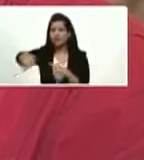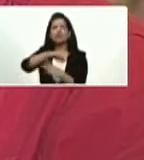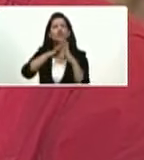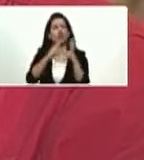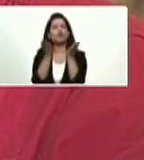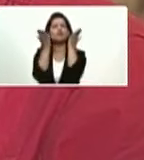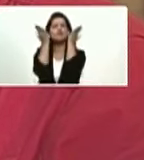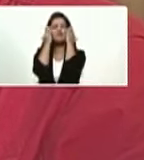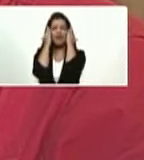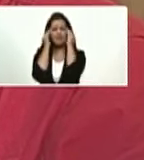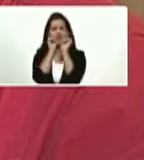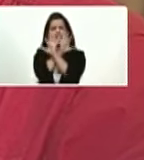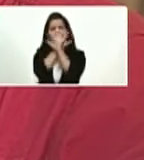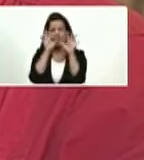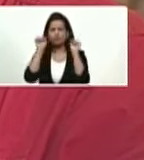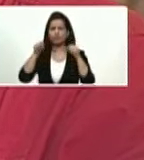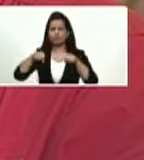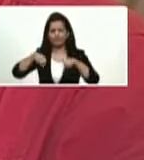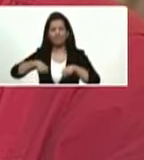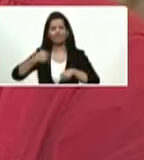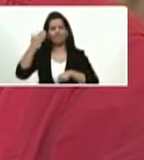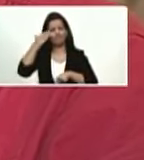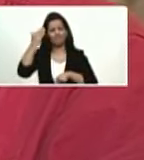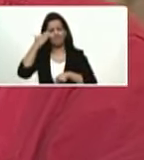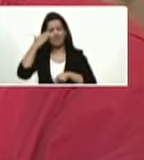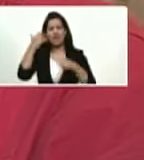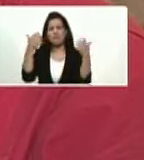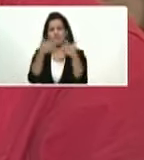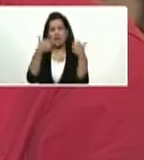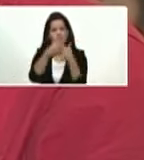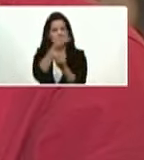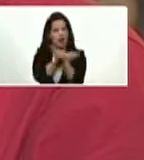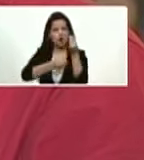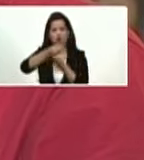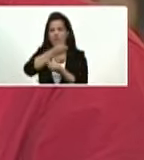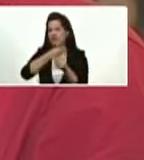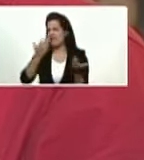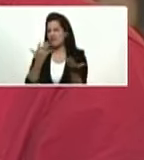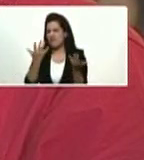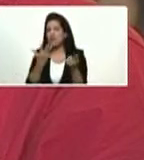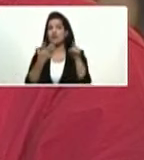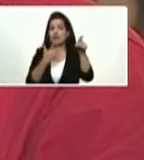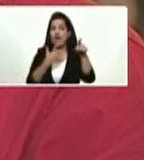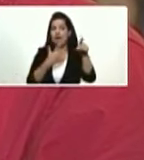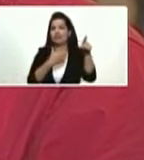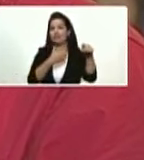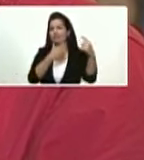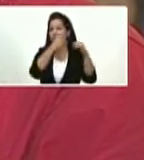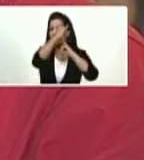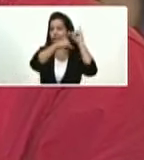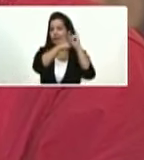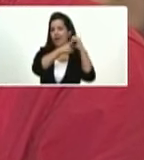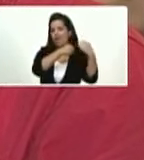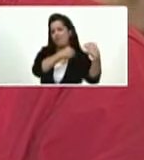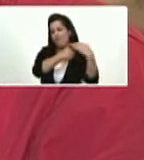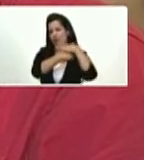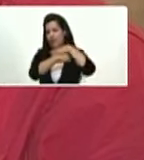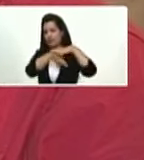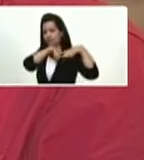generación orquestada por la derecha nacional e internacional al frustrar el acceso de bienes esenciales a nuestro